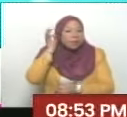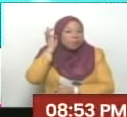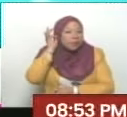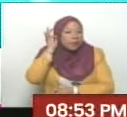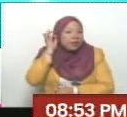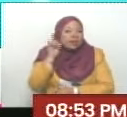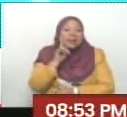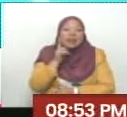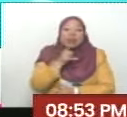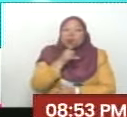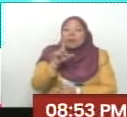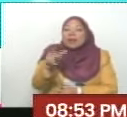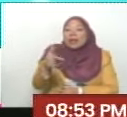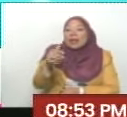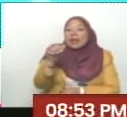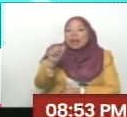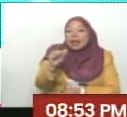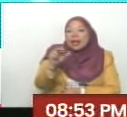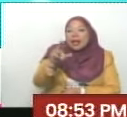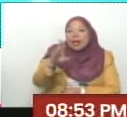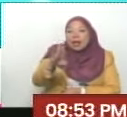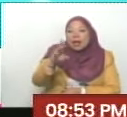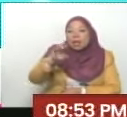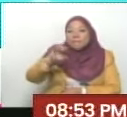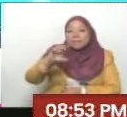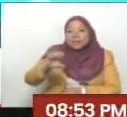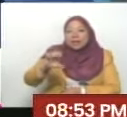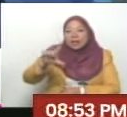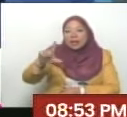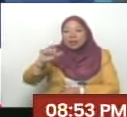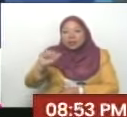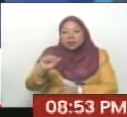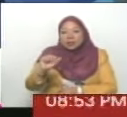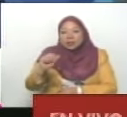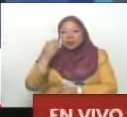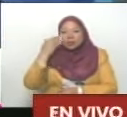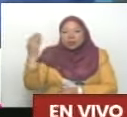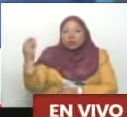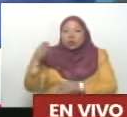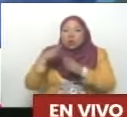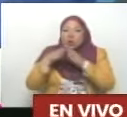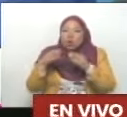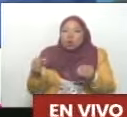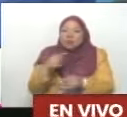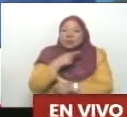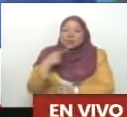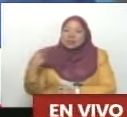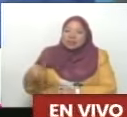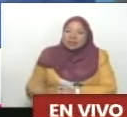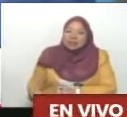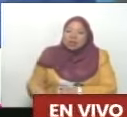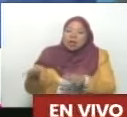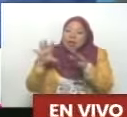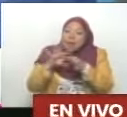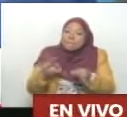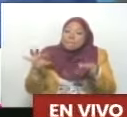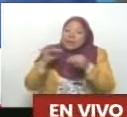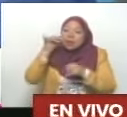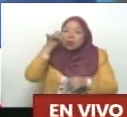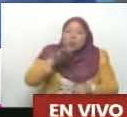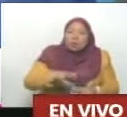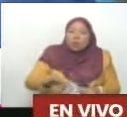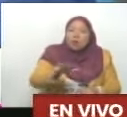compañera Gabriela Jiménez, quien estuvo por todo lo alto allá. Gabriela, cuéntale a nuestro